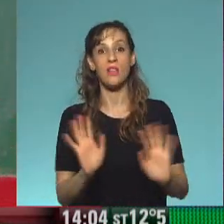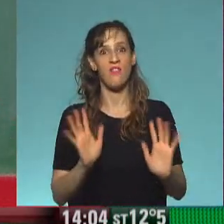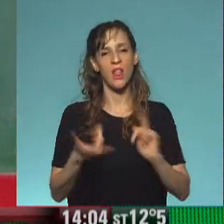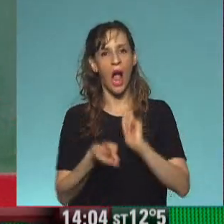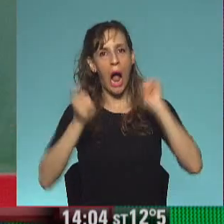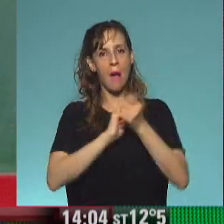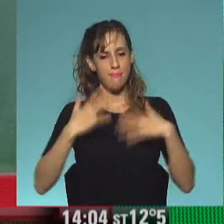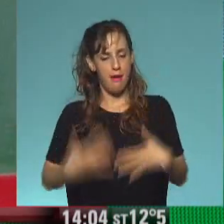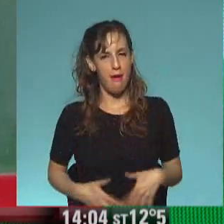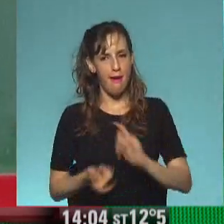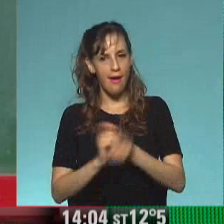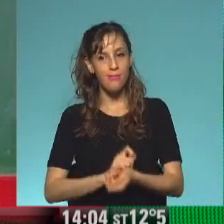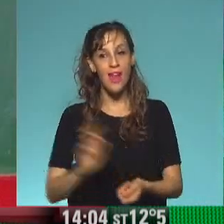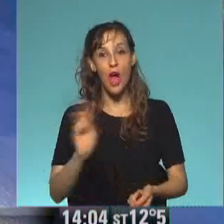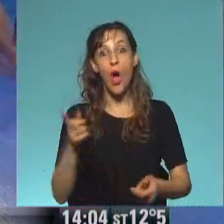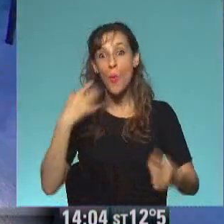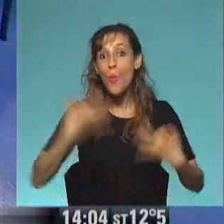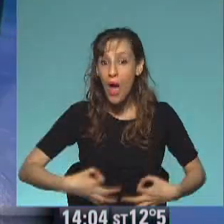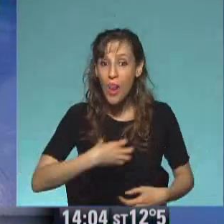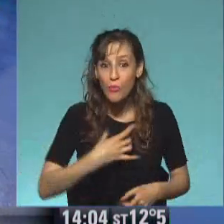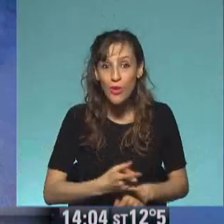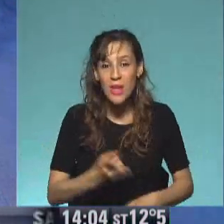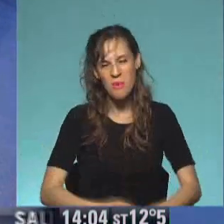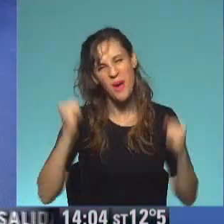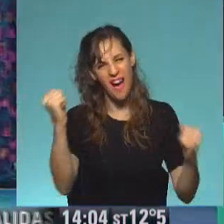Sos un buen alumno. ¡Buenísimo! ¡No!